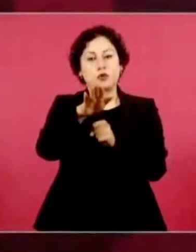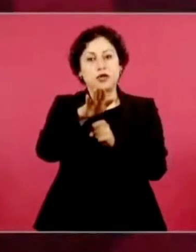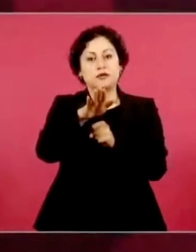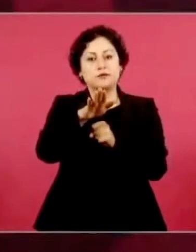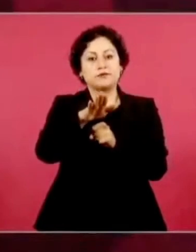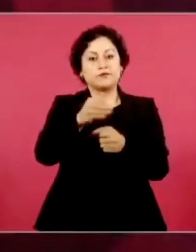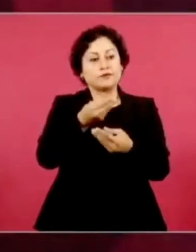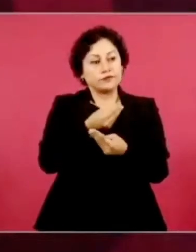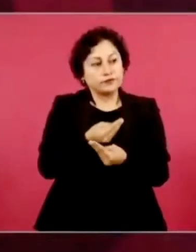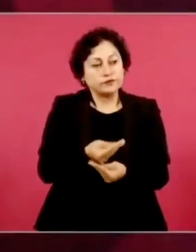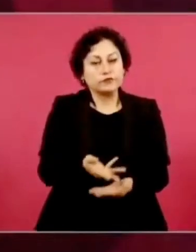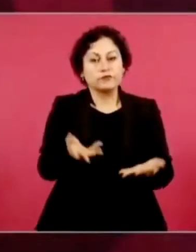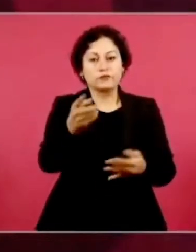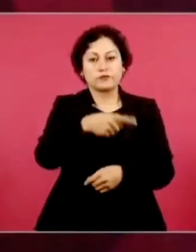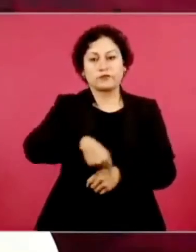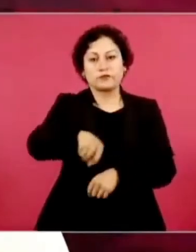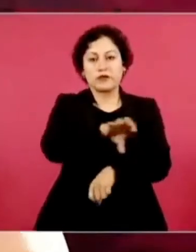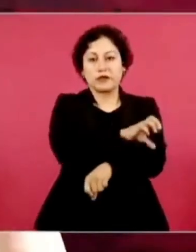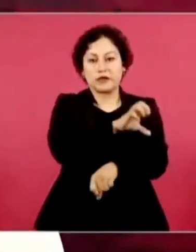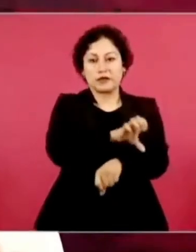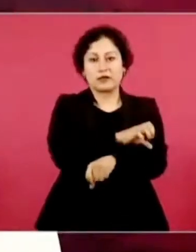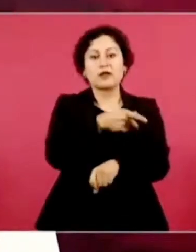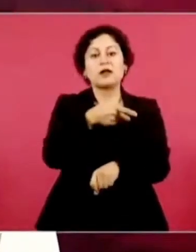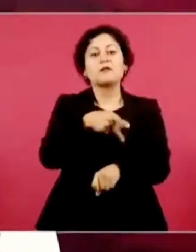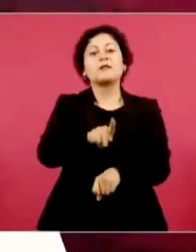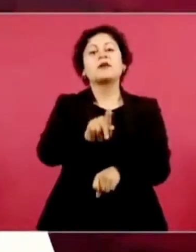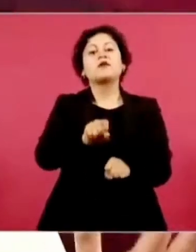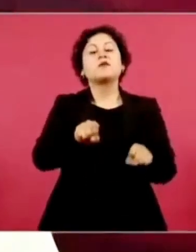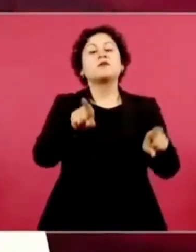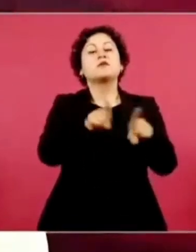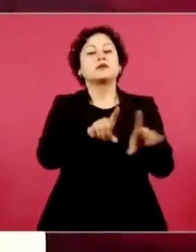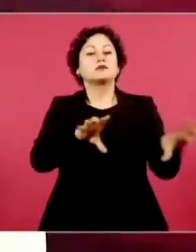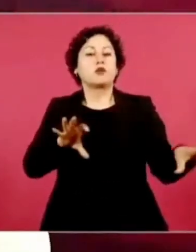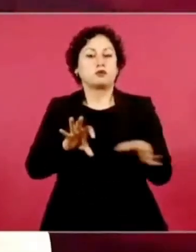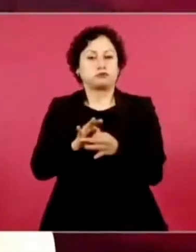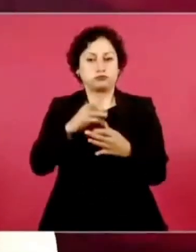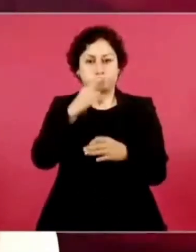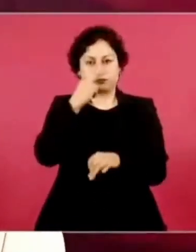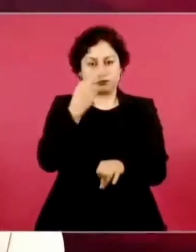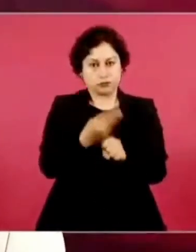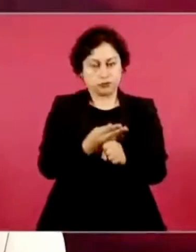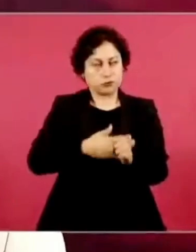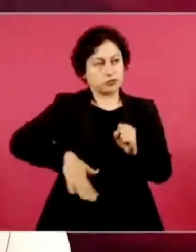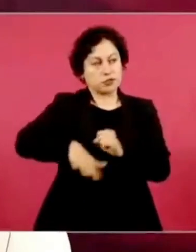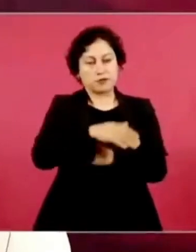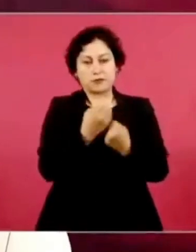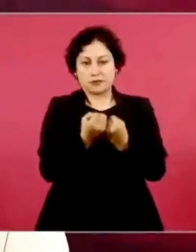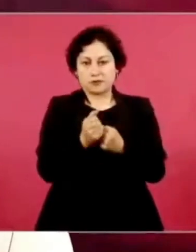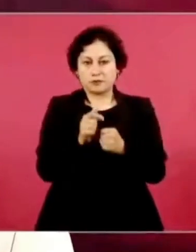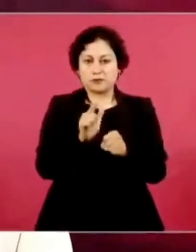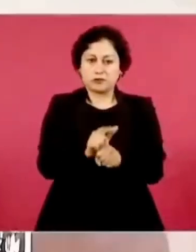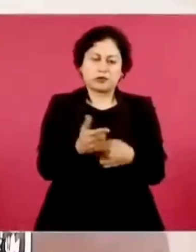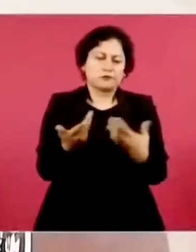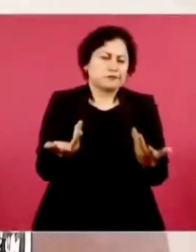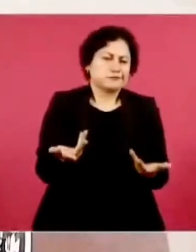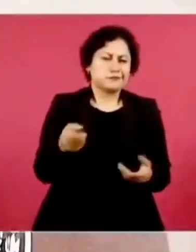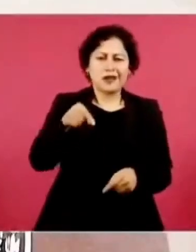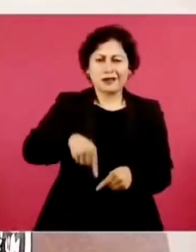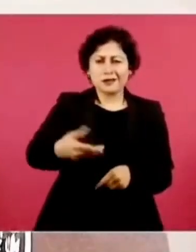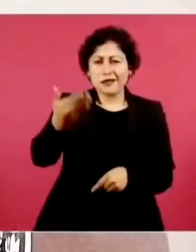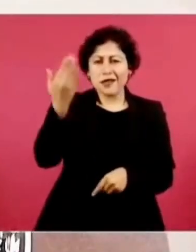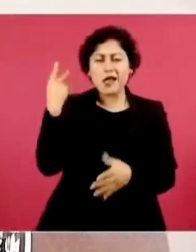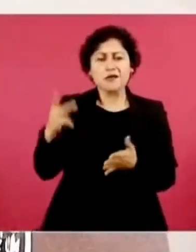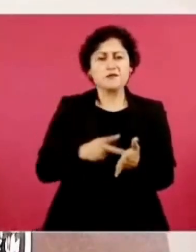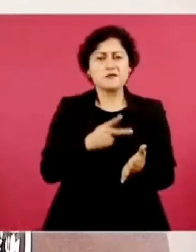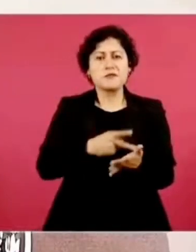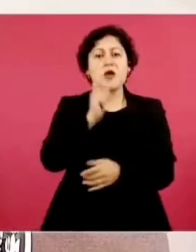abasto, sino con una responsabilidad social. Y esto tiene que ver, sabemos aquí, lo hemos comentado, informado, no solo que se han dado una